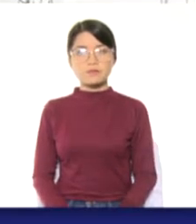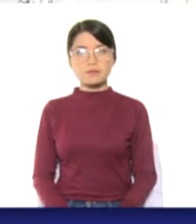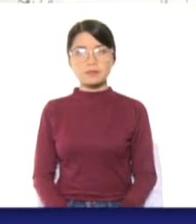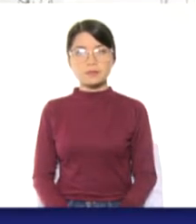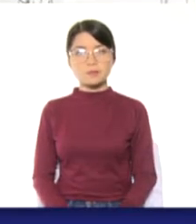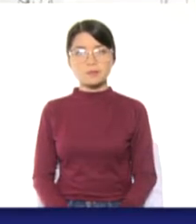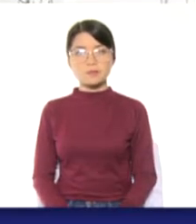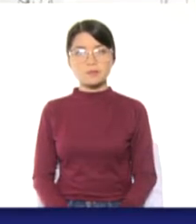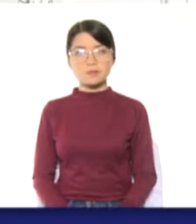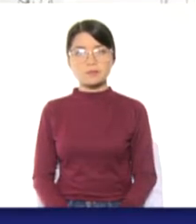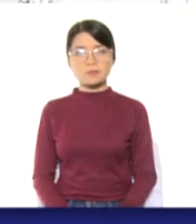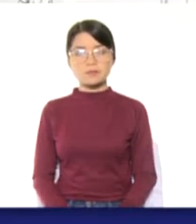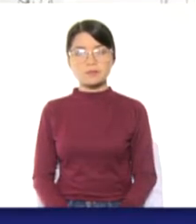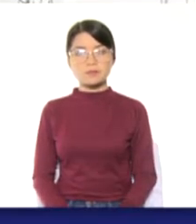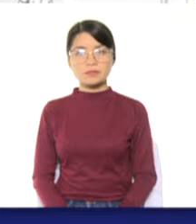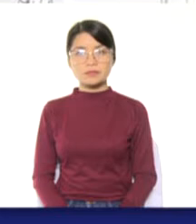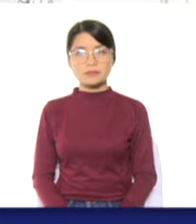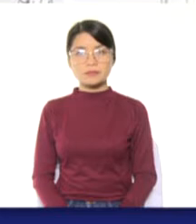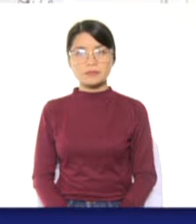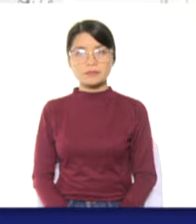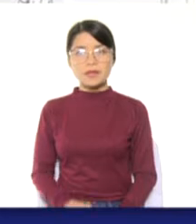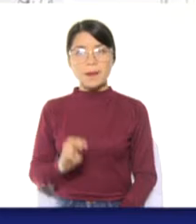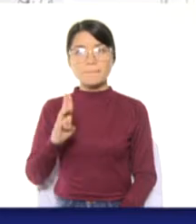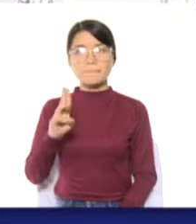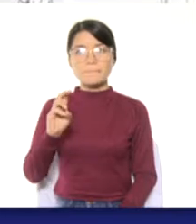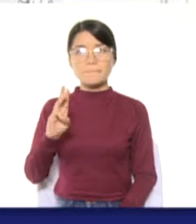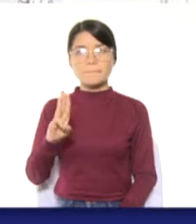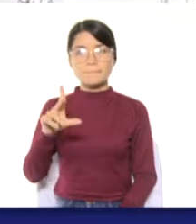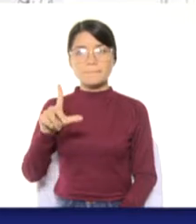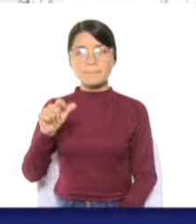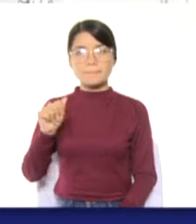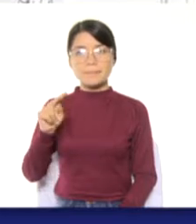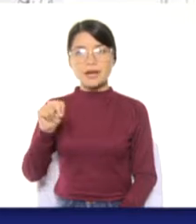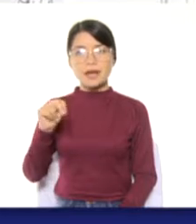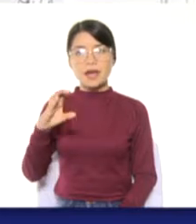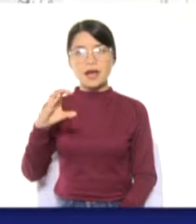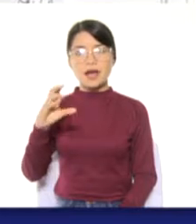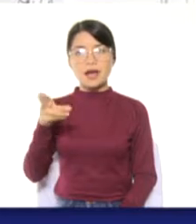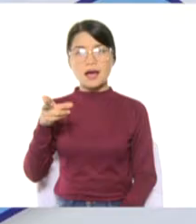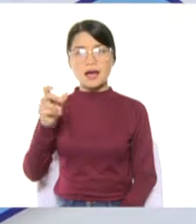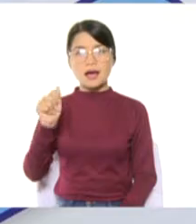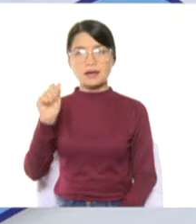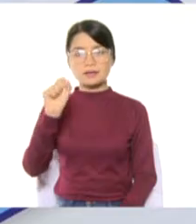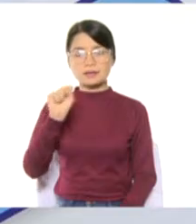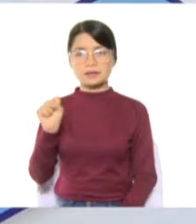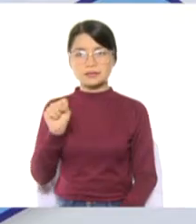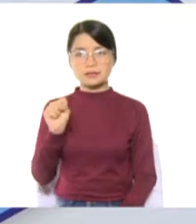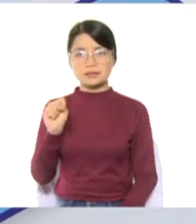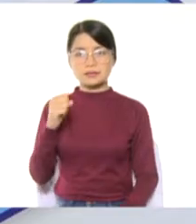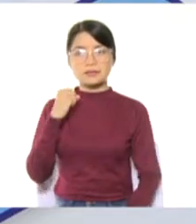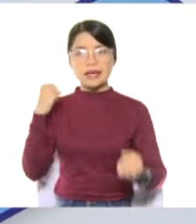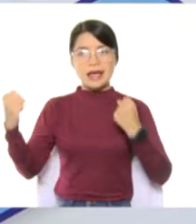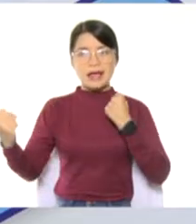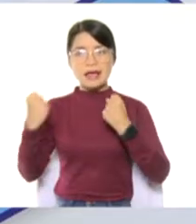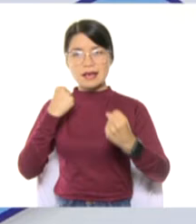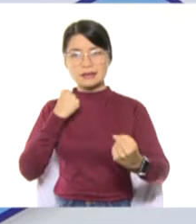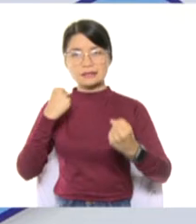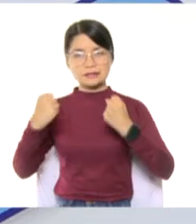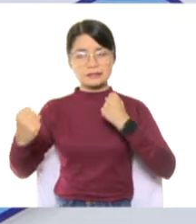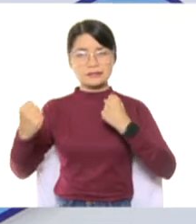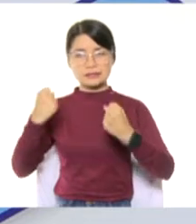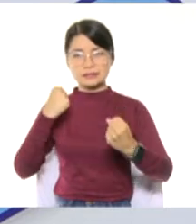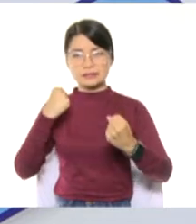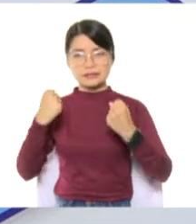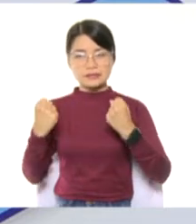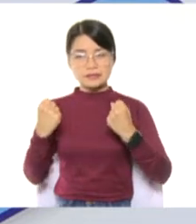los brazos flexionados, apoyo lateral. Esos son ejercicios que podemos realizar para trabajar la fuerza. Flexión